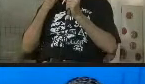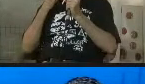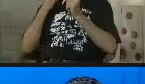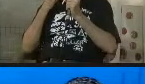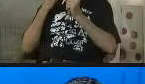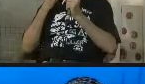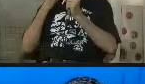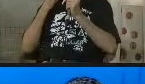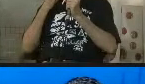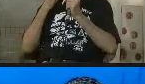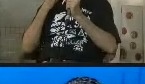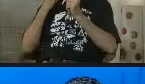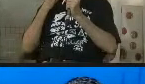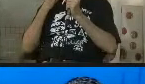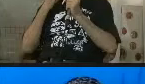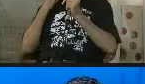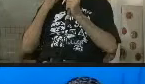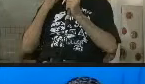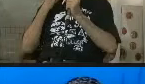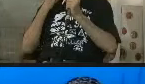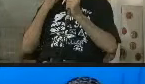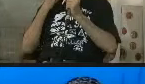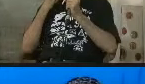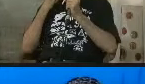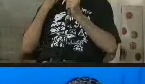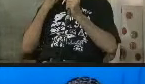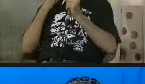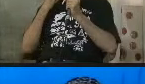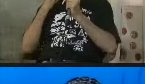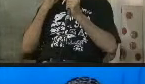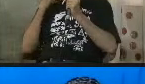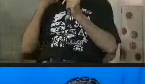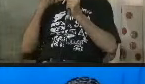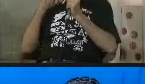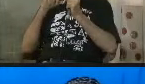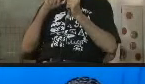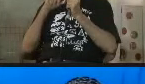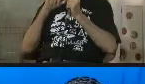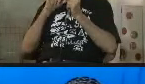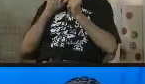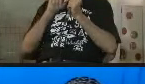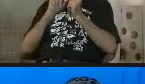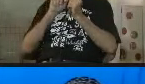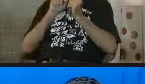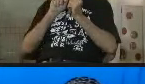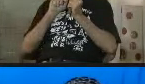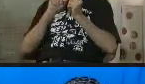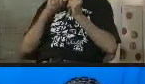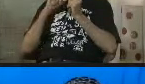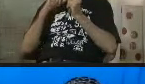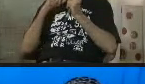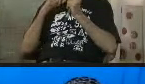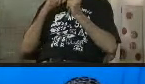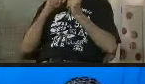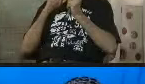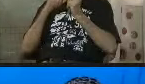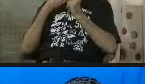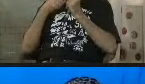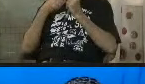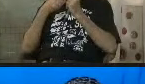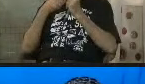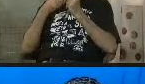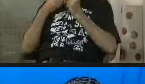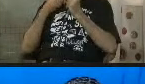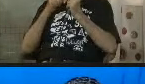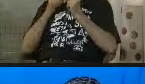convertida en deseos artísticos. Una de ellas se llama Orden y Progreso. Está compuesta